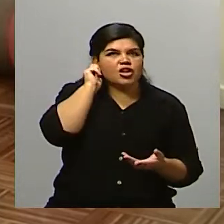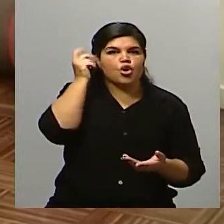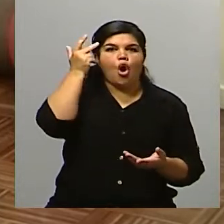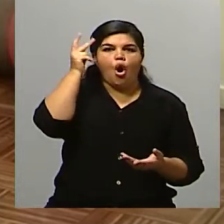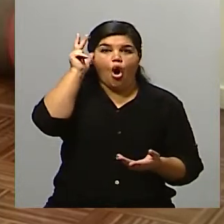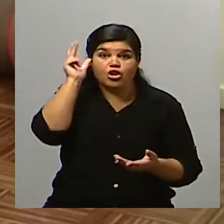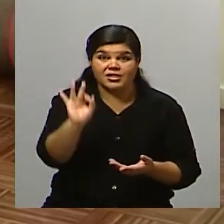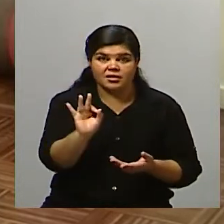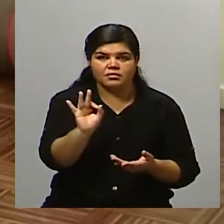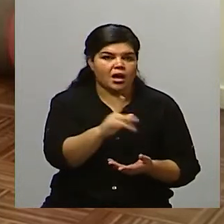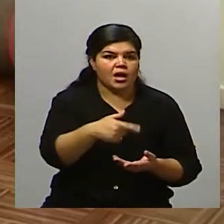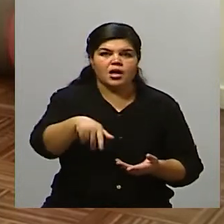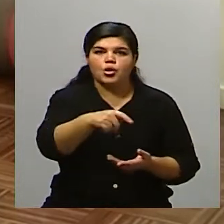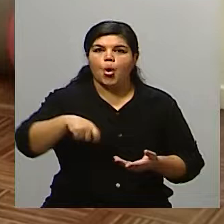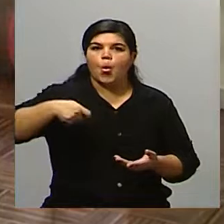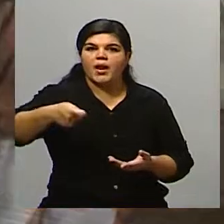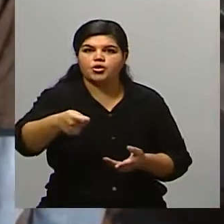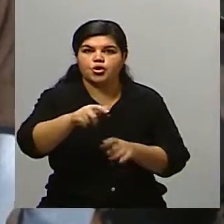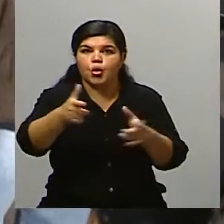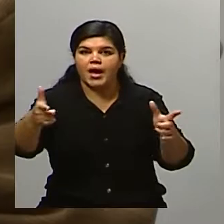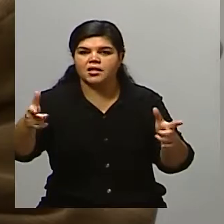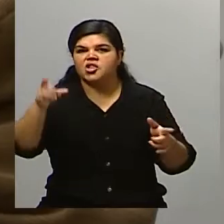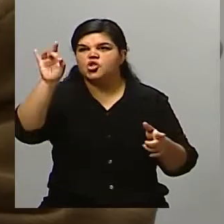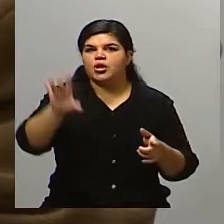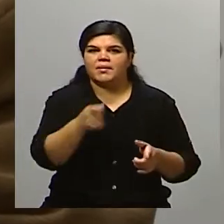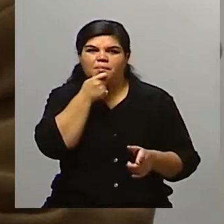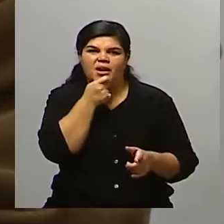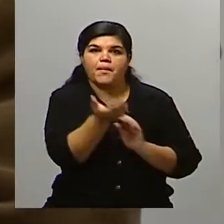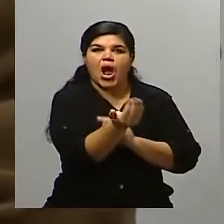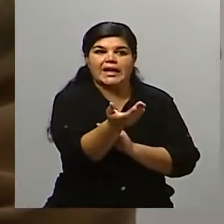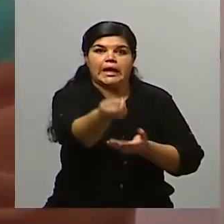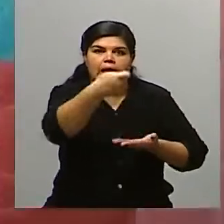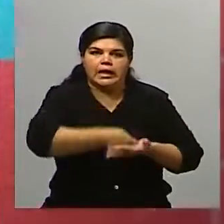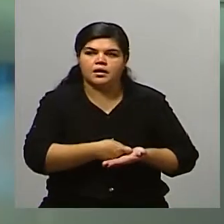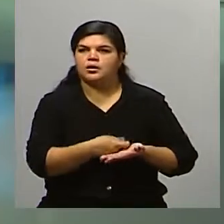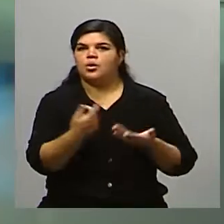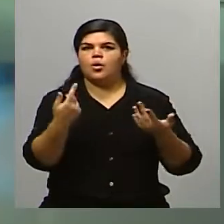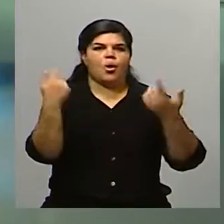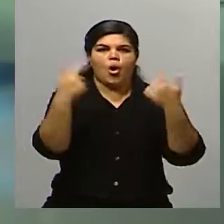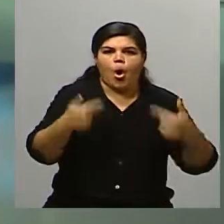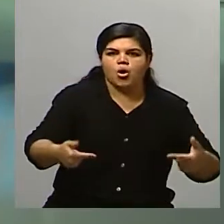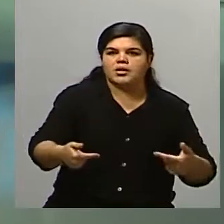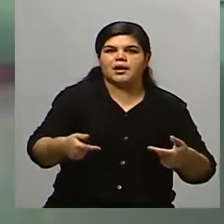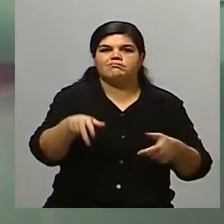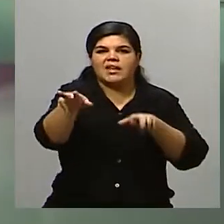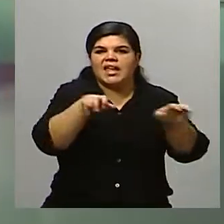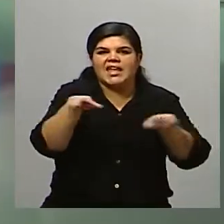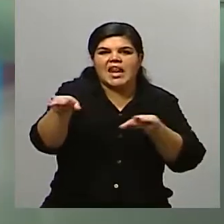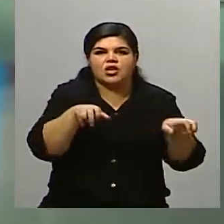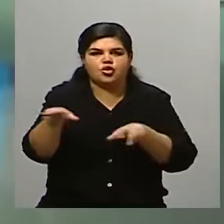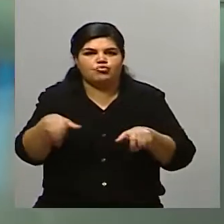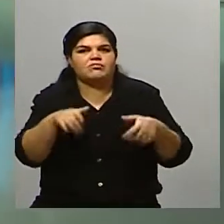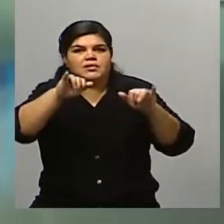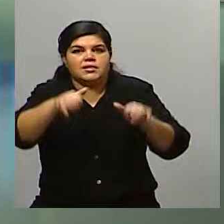una jubilación, ¿no? A no ser que viva de rentas o de algún otro tipo de ingreso, la verdad es que